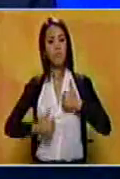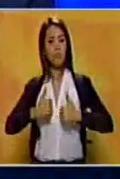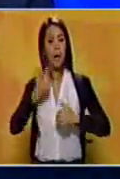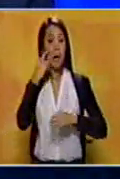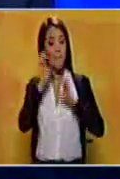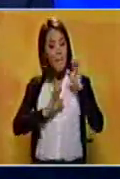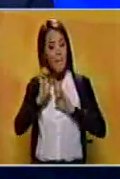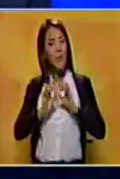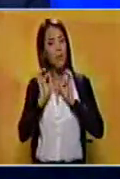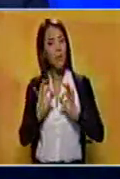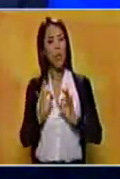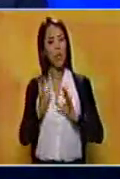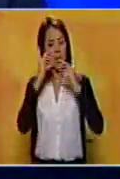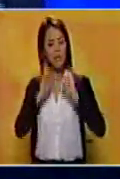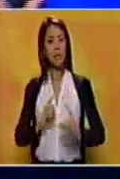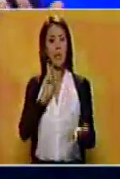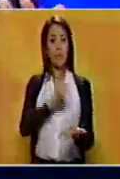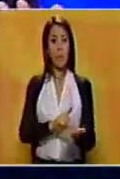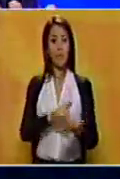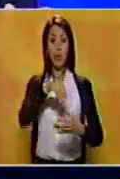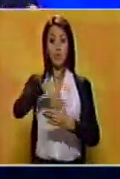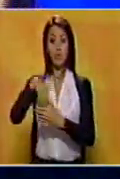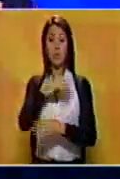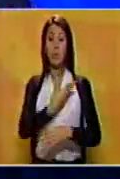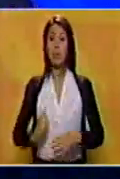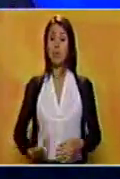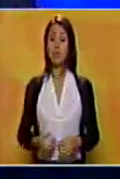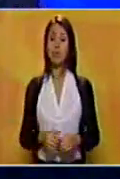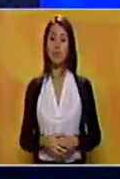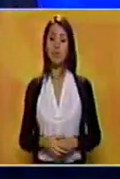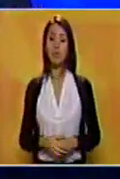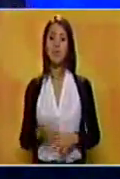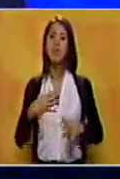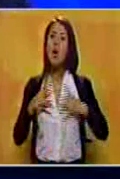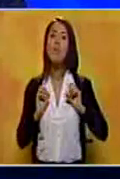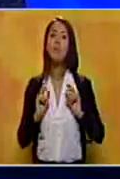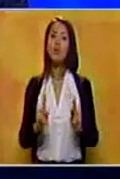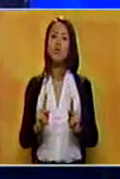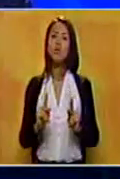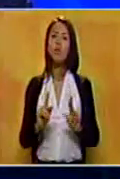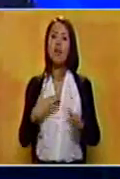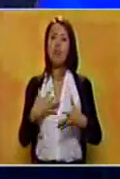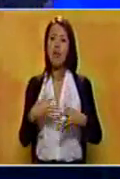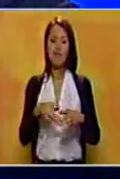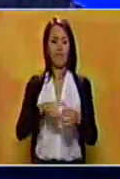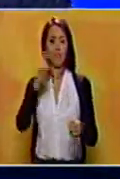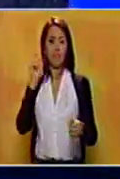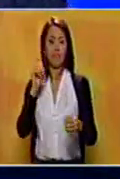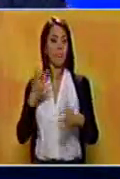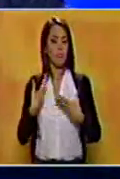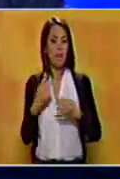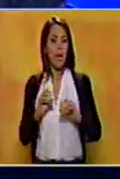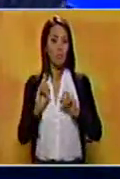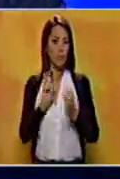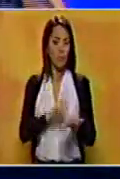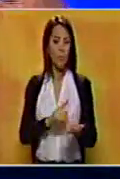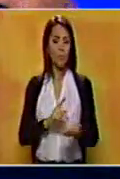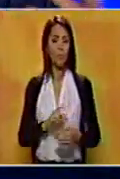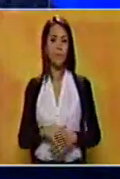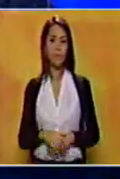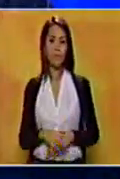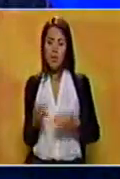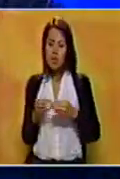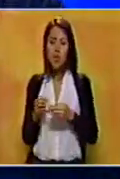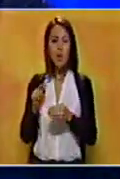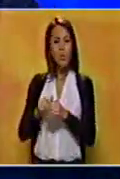sustento de su decisión de ir a la elección que vea la posibilidad real que tiene que la oportunidad de salirse del simulacro electoral de seguir siendo parte de esta unidad que